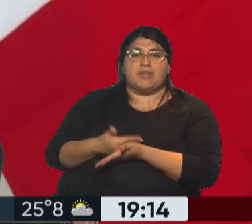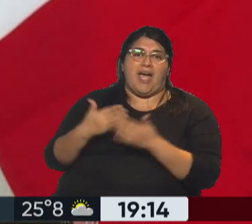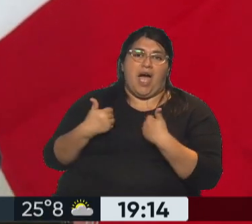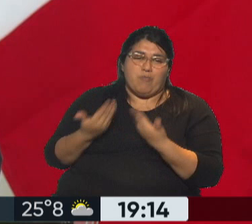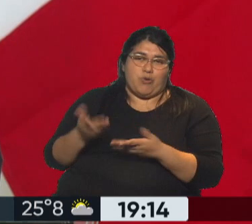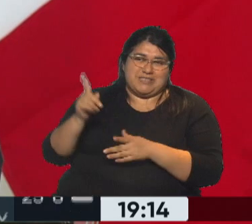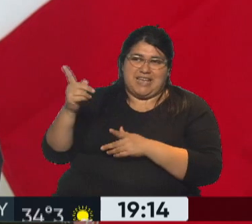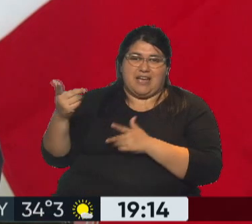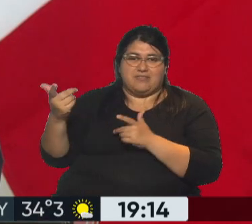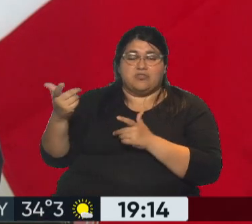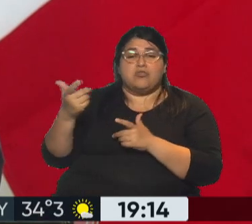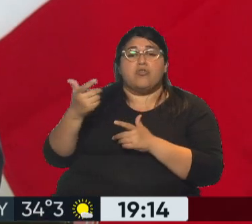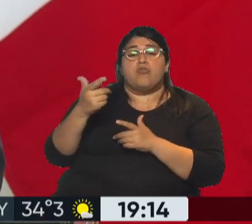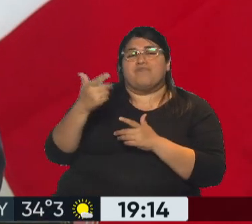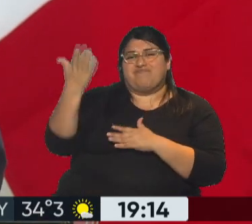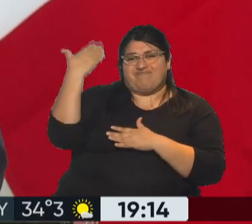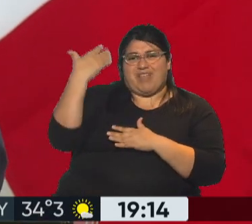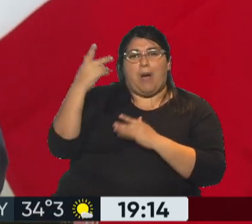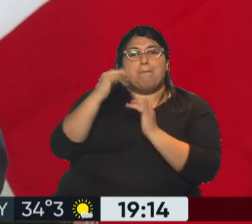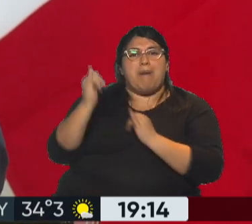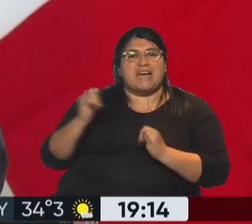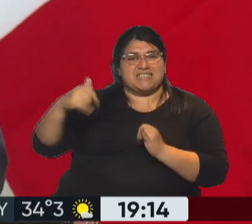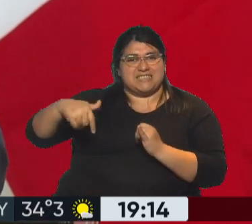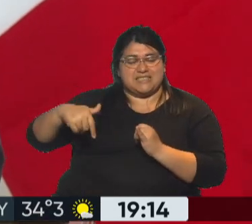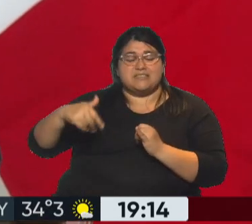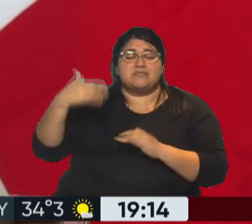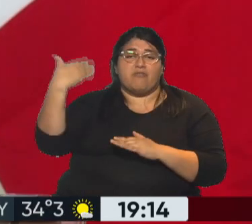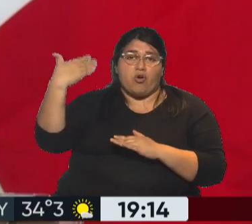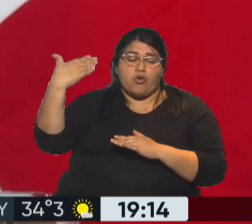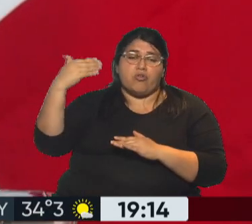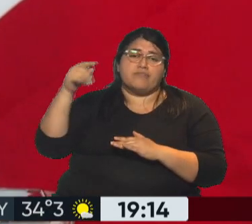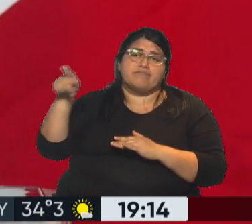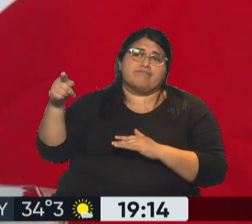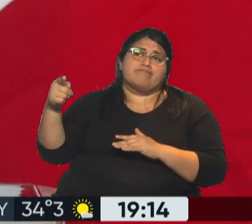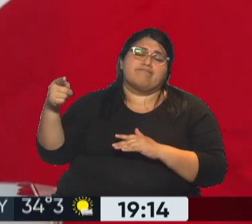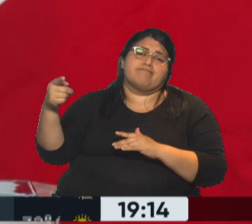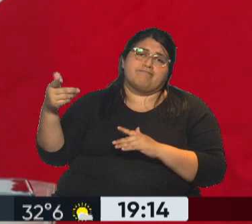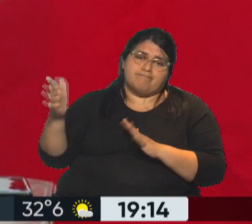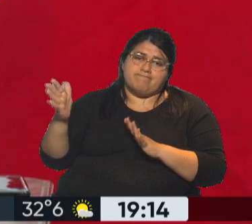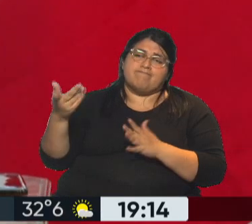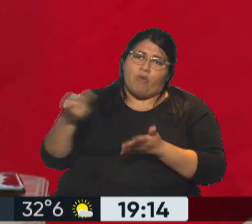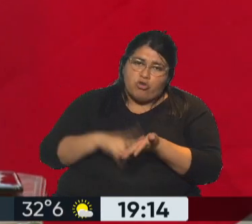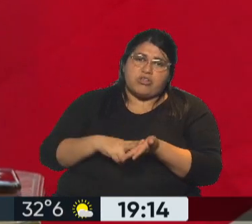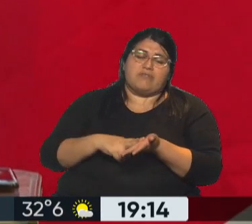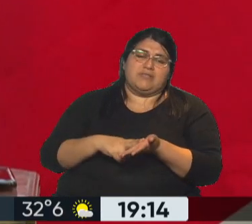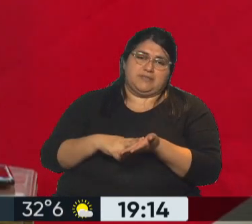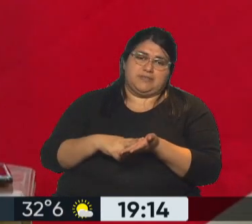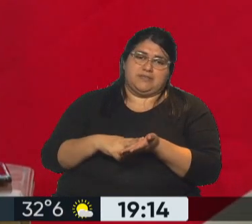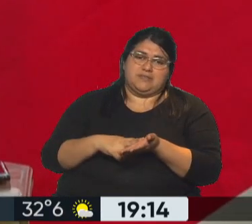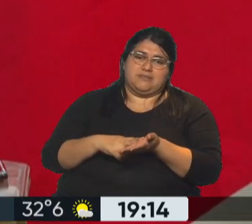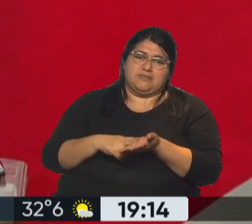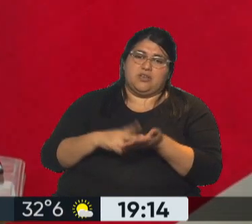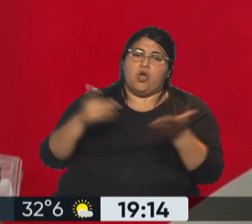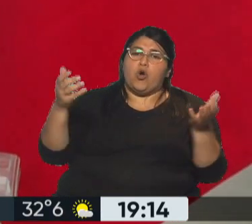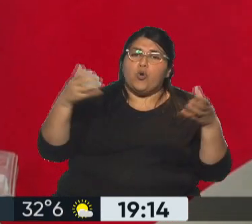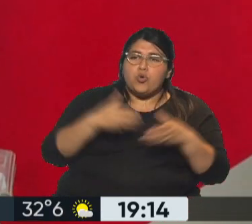aprovechando la reunión del Foro por la Paz, tratemos de volver a poner en marcha los mecanismos del grupo